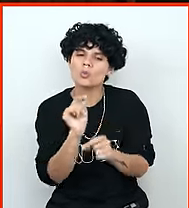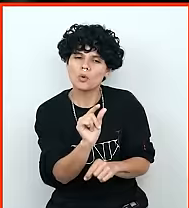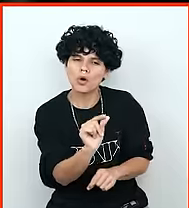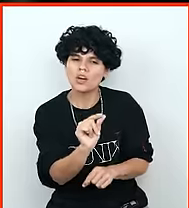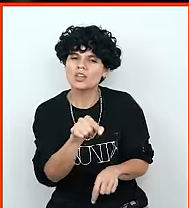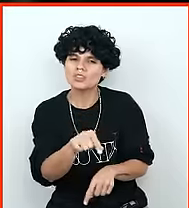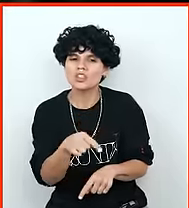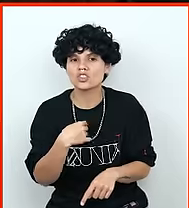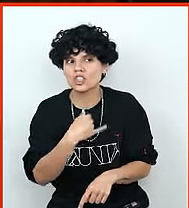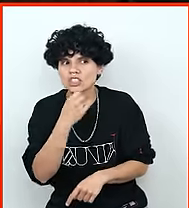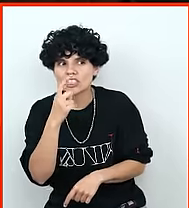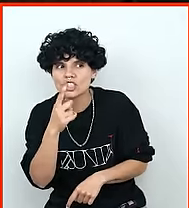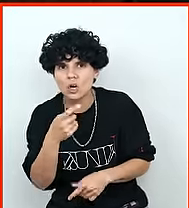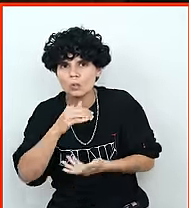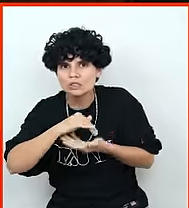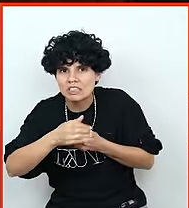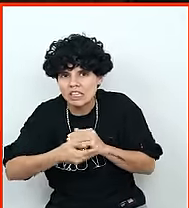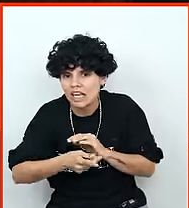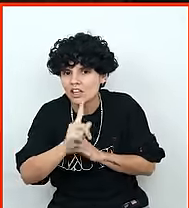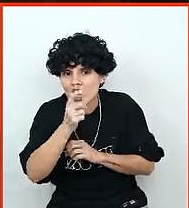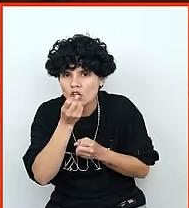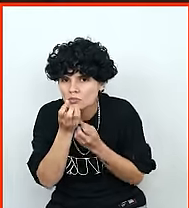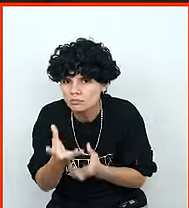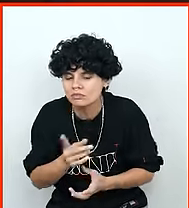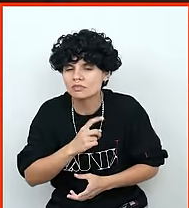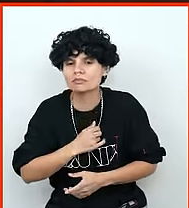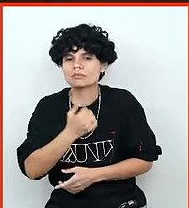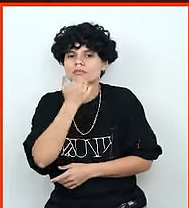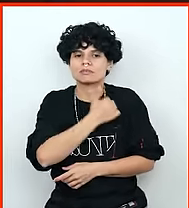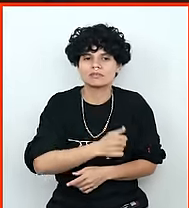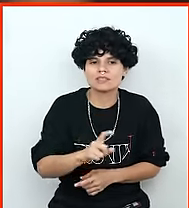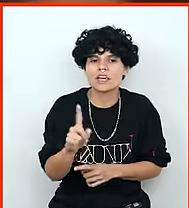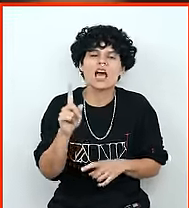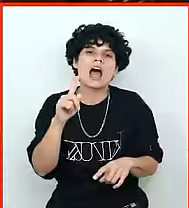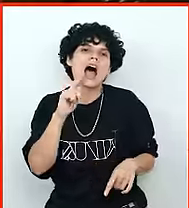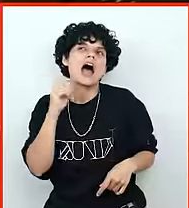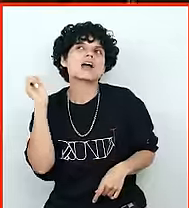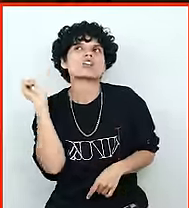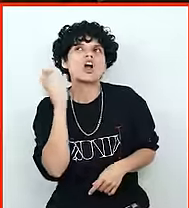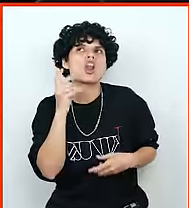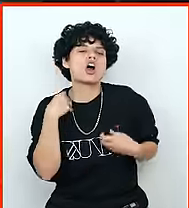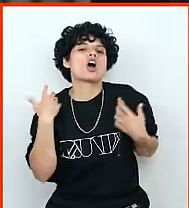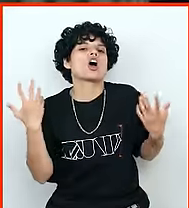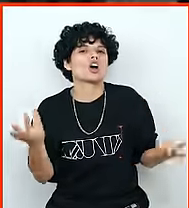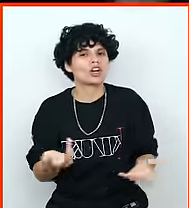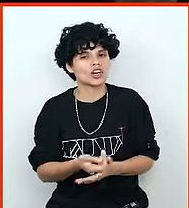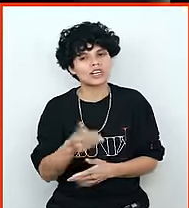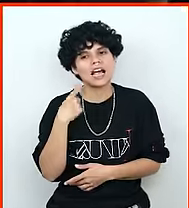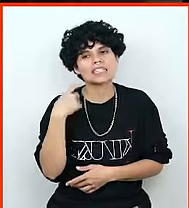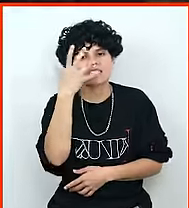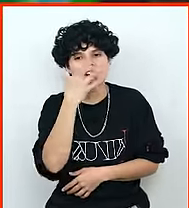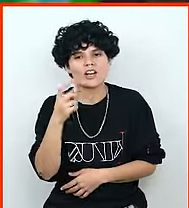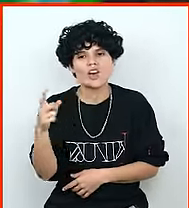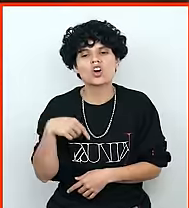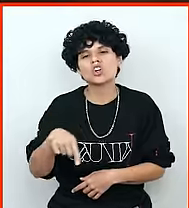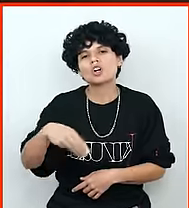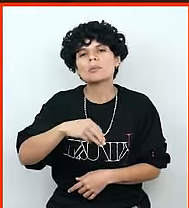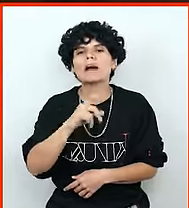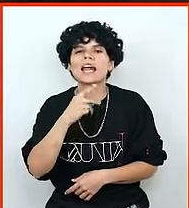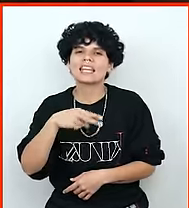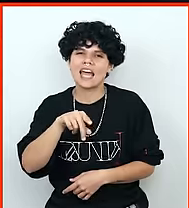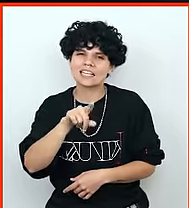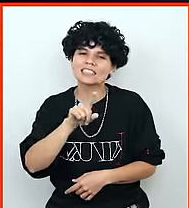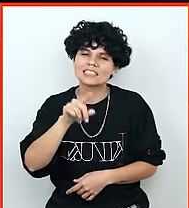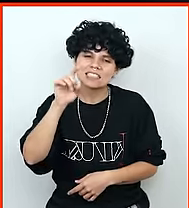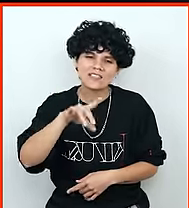que, no sé si sea, estos secretos no se cuentan. No, le puso un color, no, le puso un color. No sé si sea enojar y... No, él